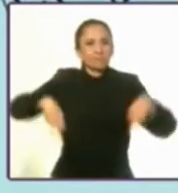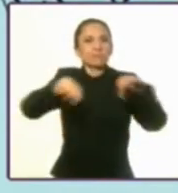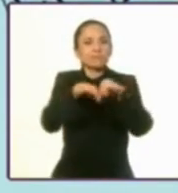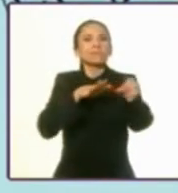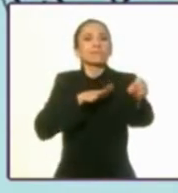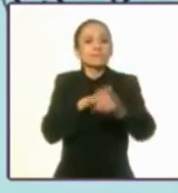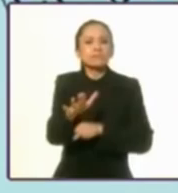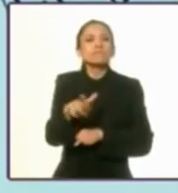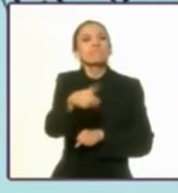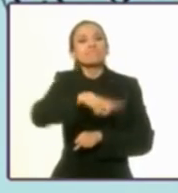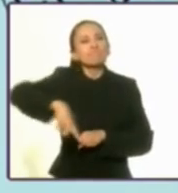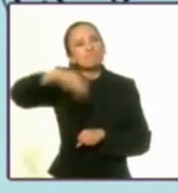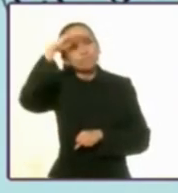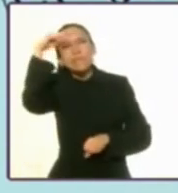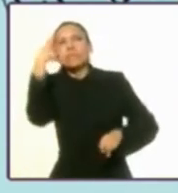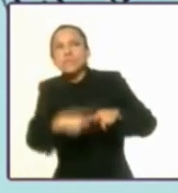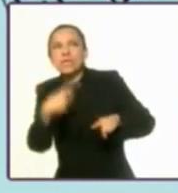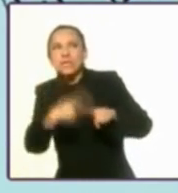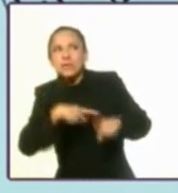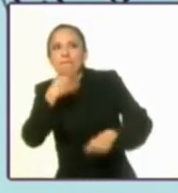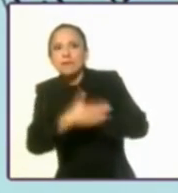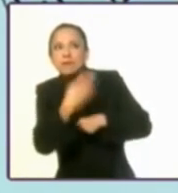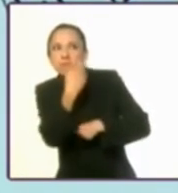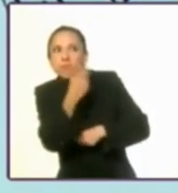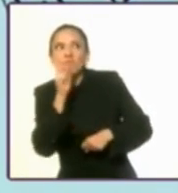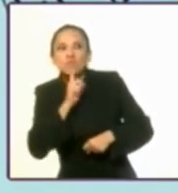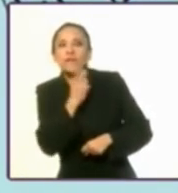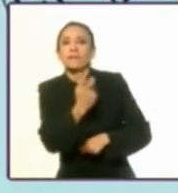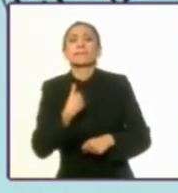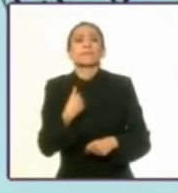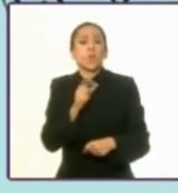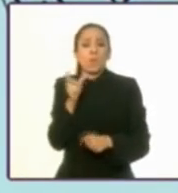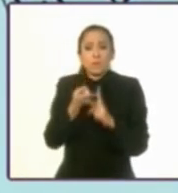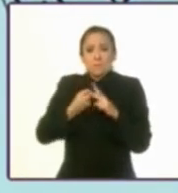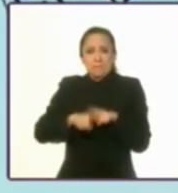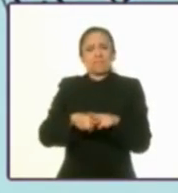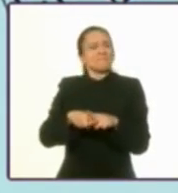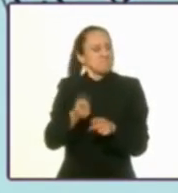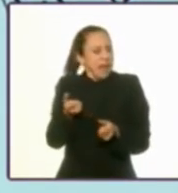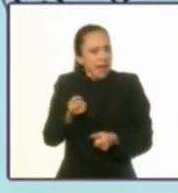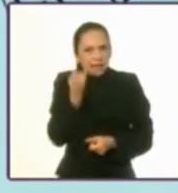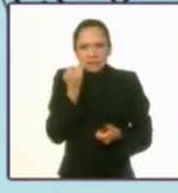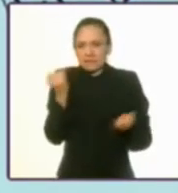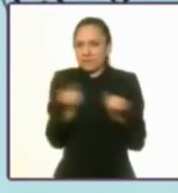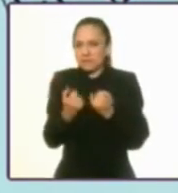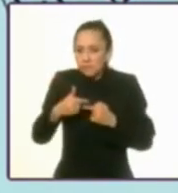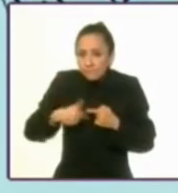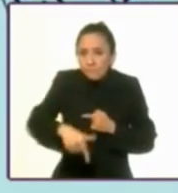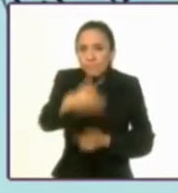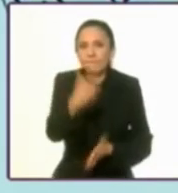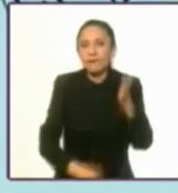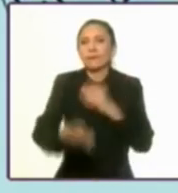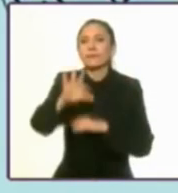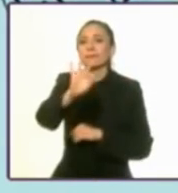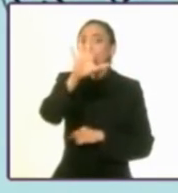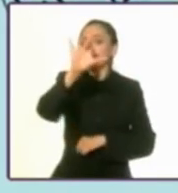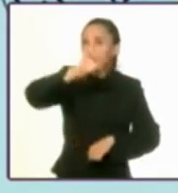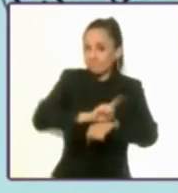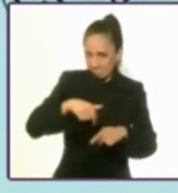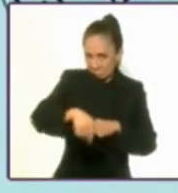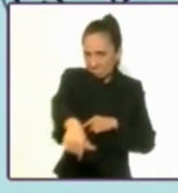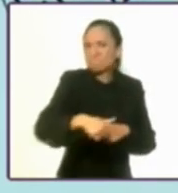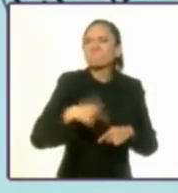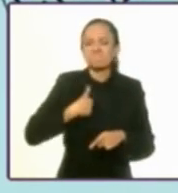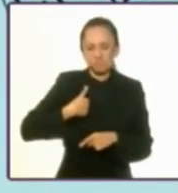va a ser esa mujer mi candidatura ha venido creciendo desde el primer día nos faltan 45 días estoy segura que con tu apoyo me voy a convertir